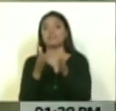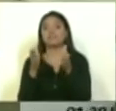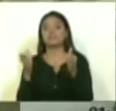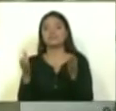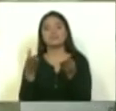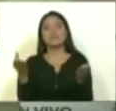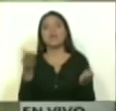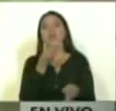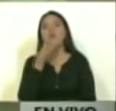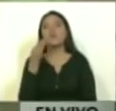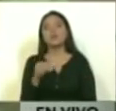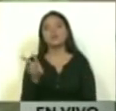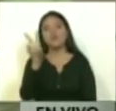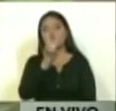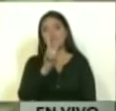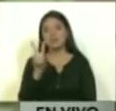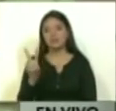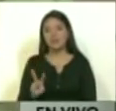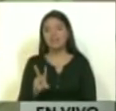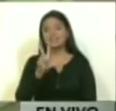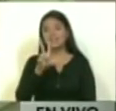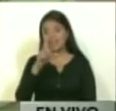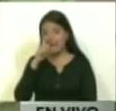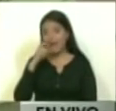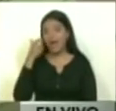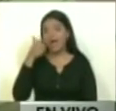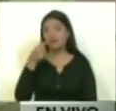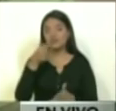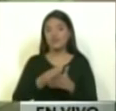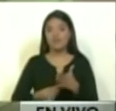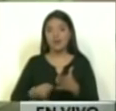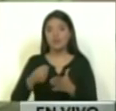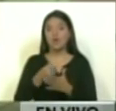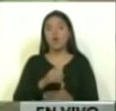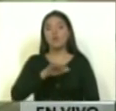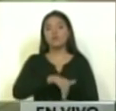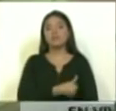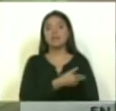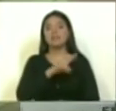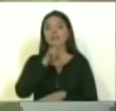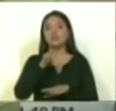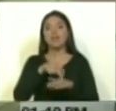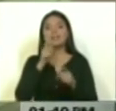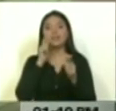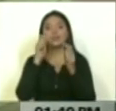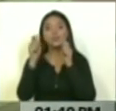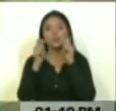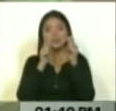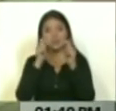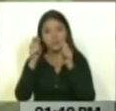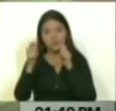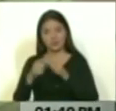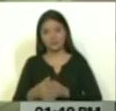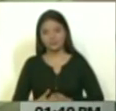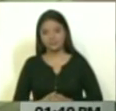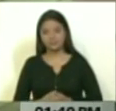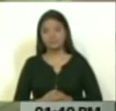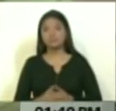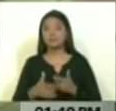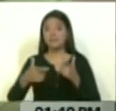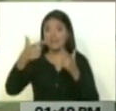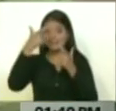juventud venezolana en estos 3 años de batalla. La Universidad Nacional del Turismo. Comandante Chávez